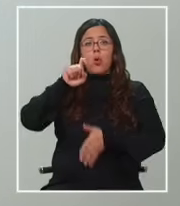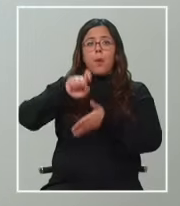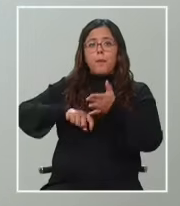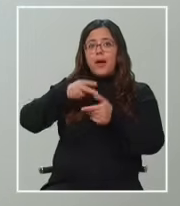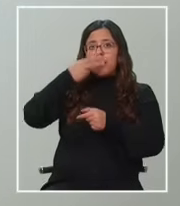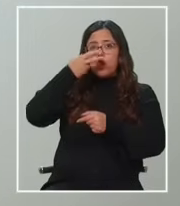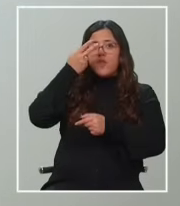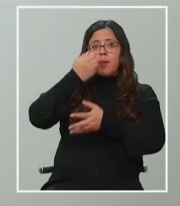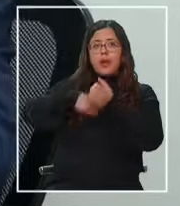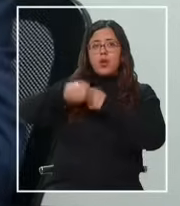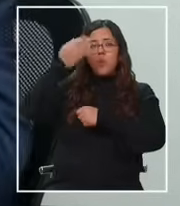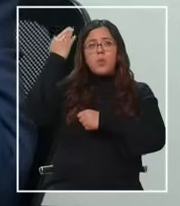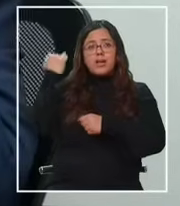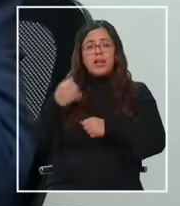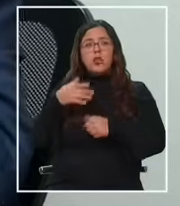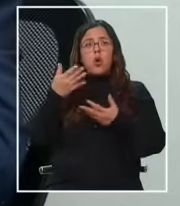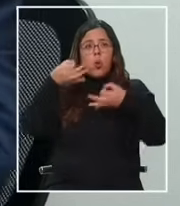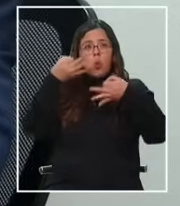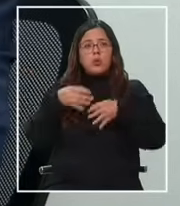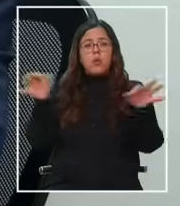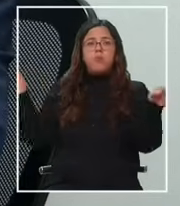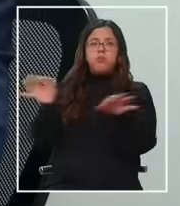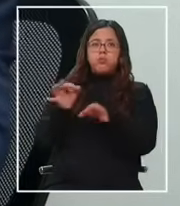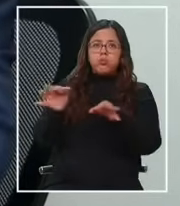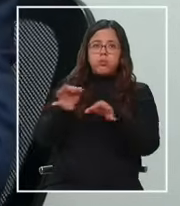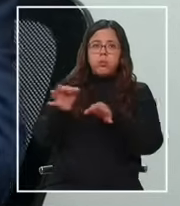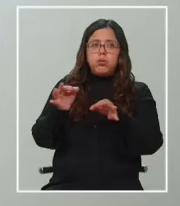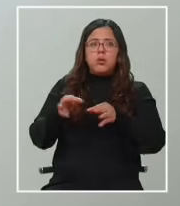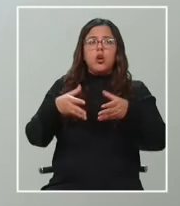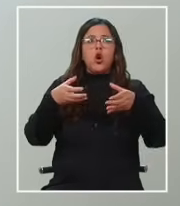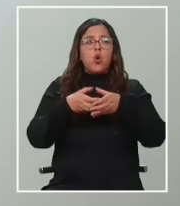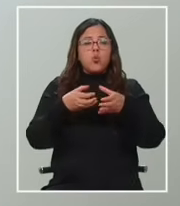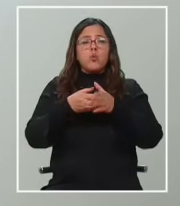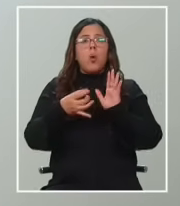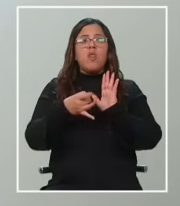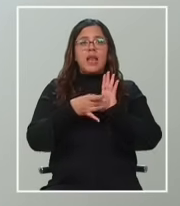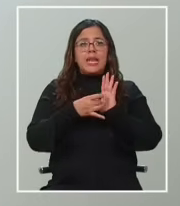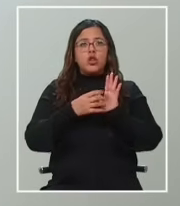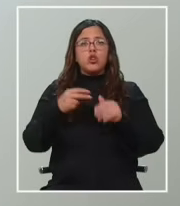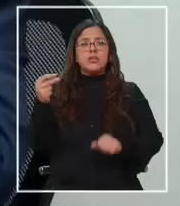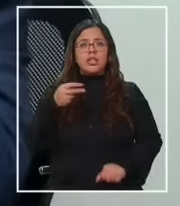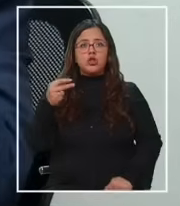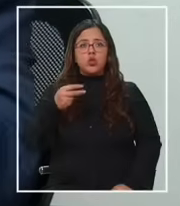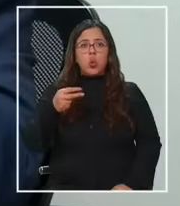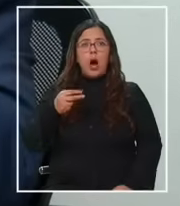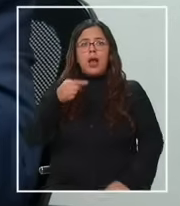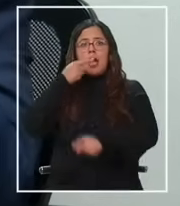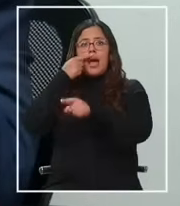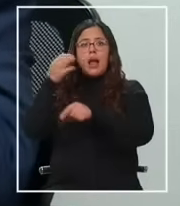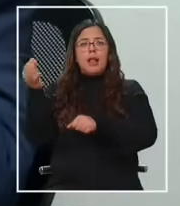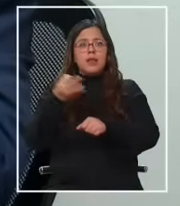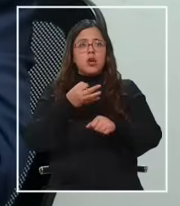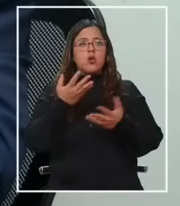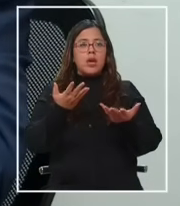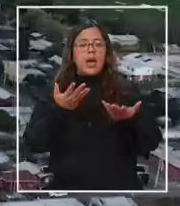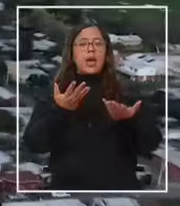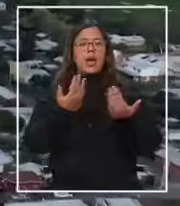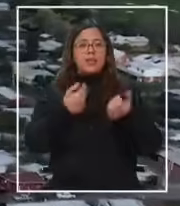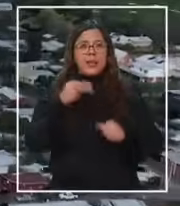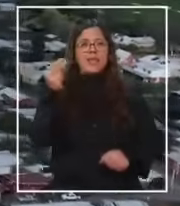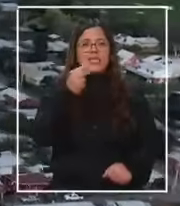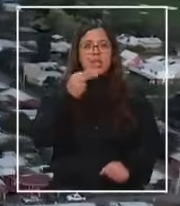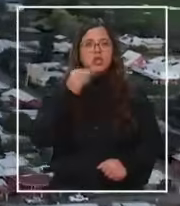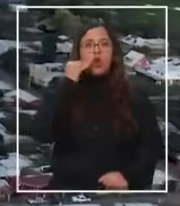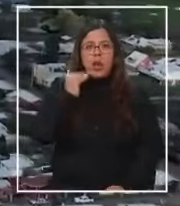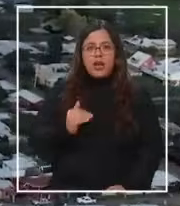en una declaración prestada ante la Brigada de Delitos Sexuales, él reconoce haber mantenido relaciones sexuales con la menor.